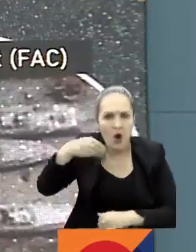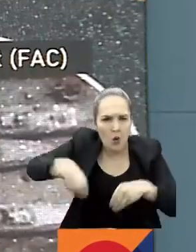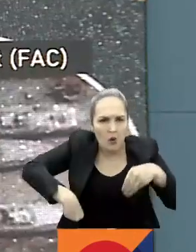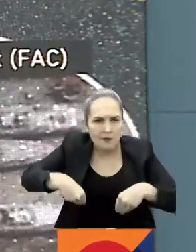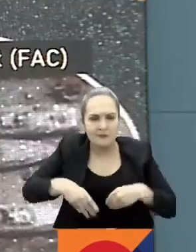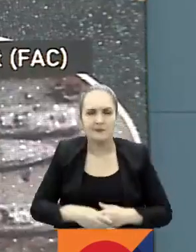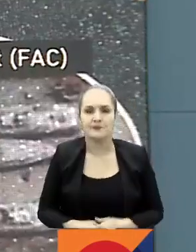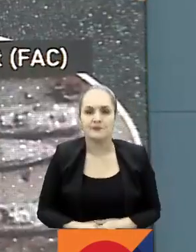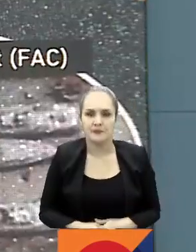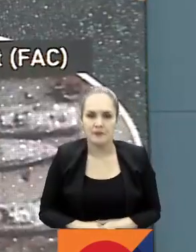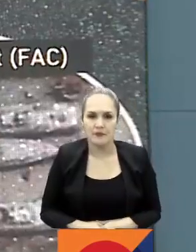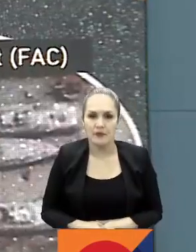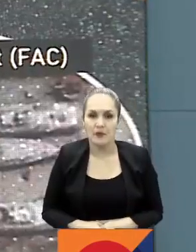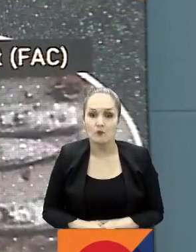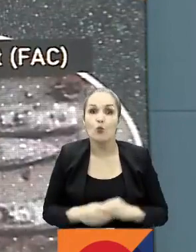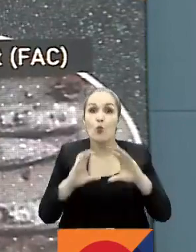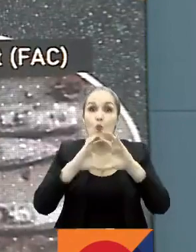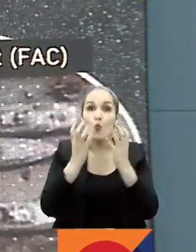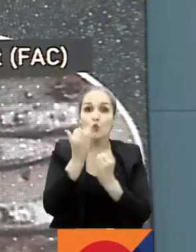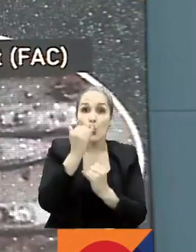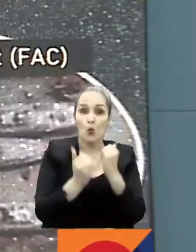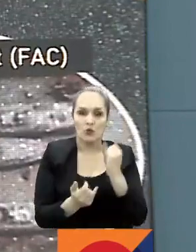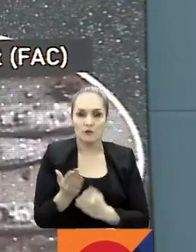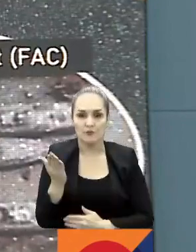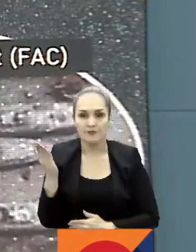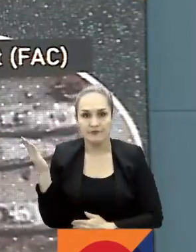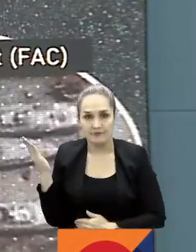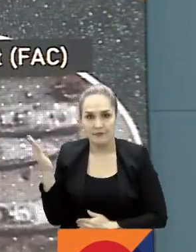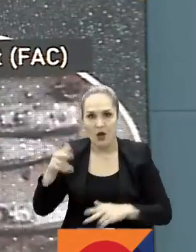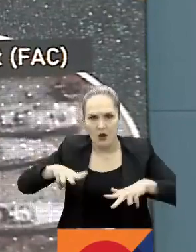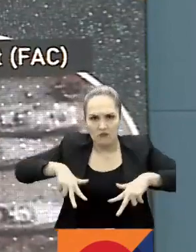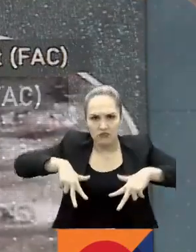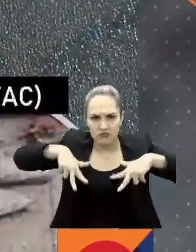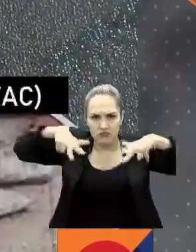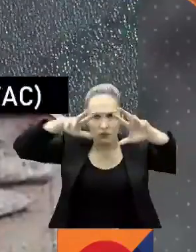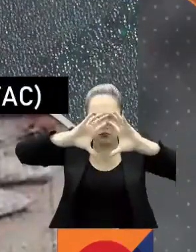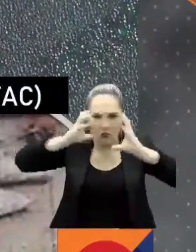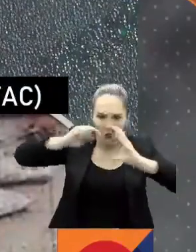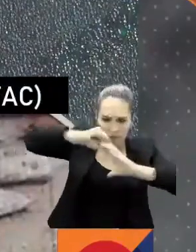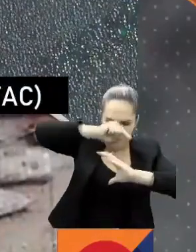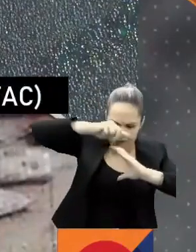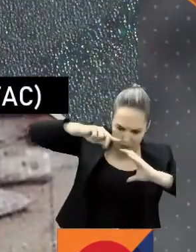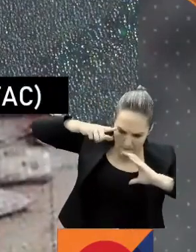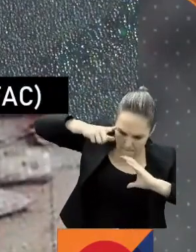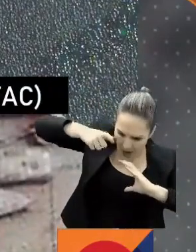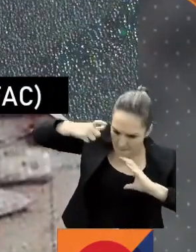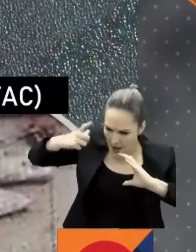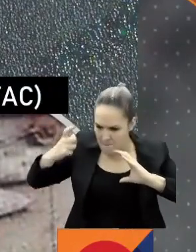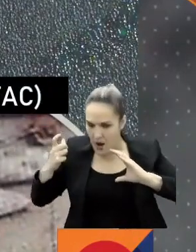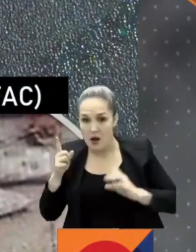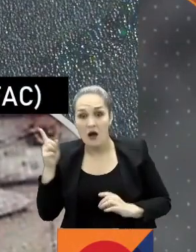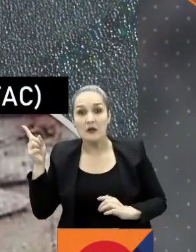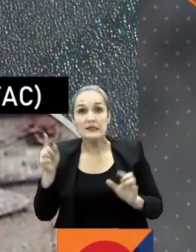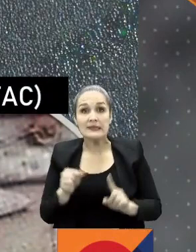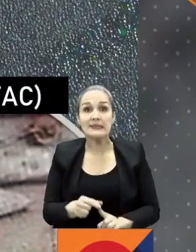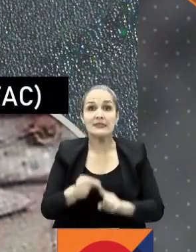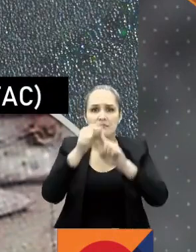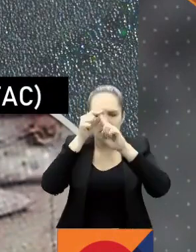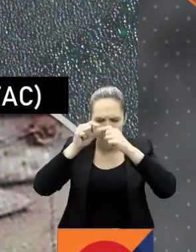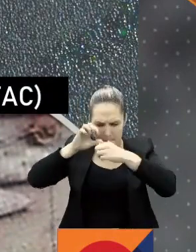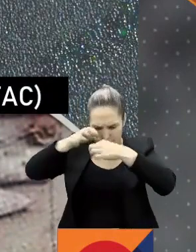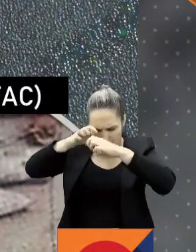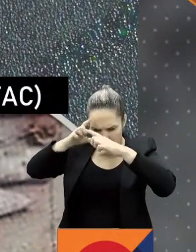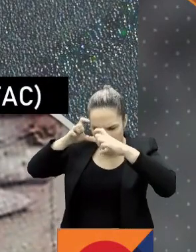Nuestro recorrido por el mundo finaliza con estas imágenes satelitales, las que da a conocer un medio especializado en seguridad